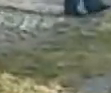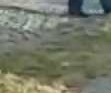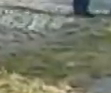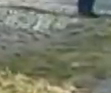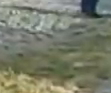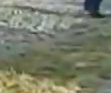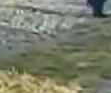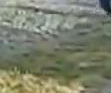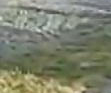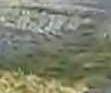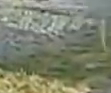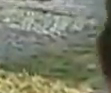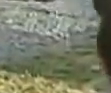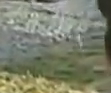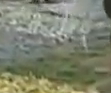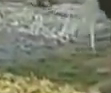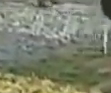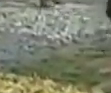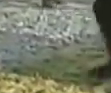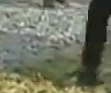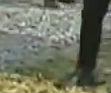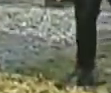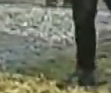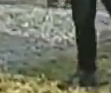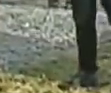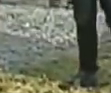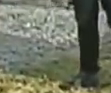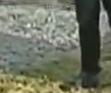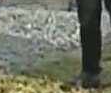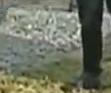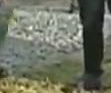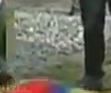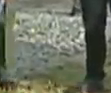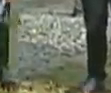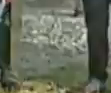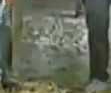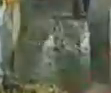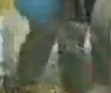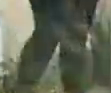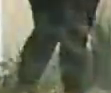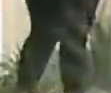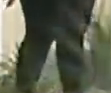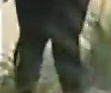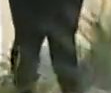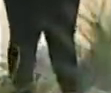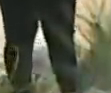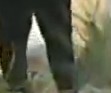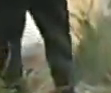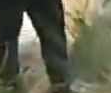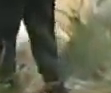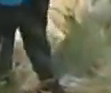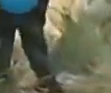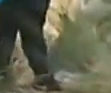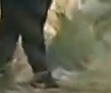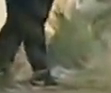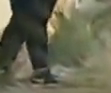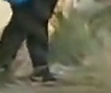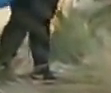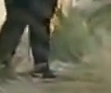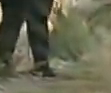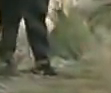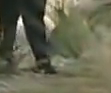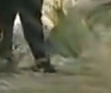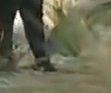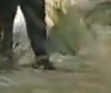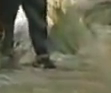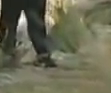Maduro. Social de la entrega de la vivienda 3.900.000 que se celebra en todo el país. Victoria